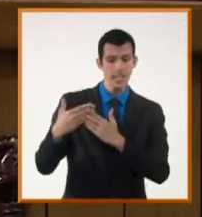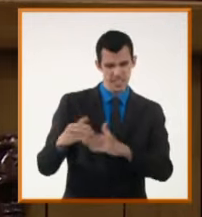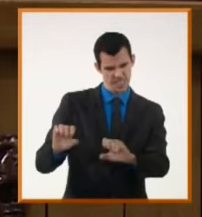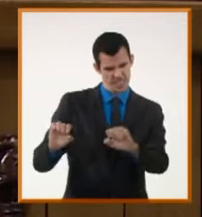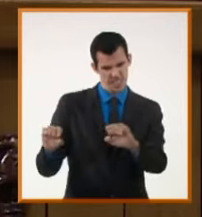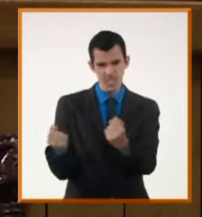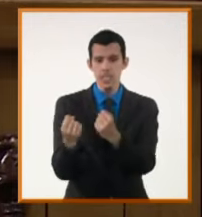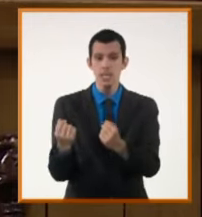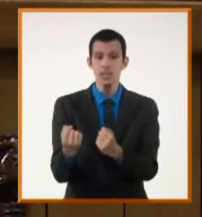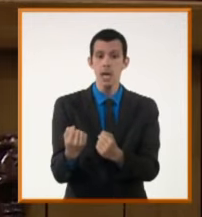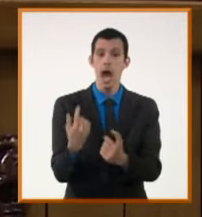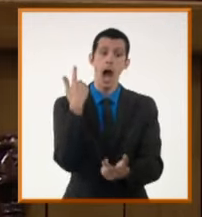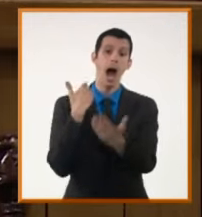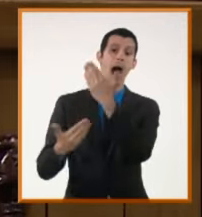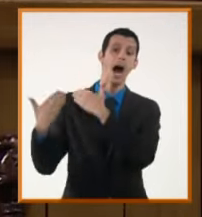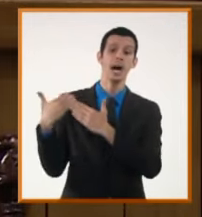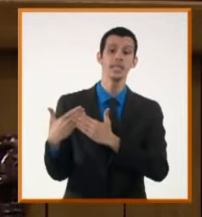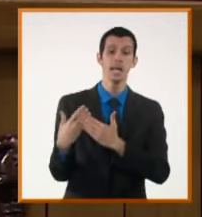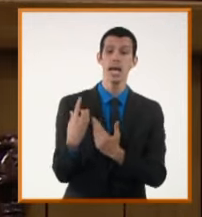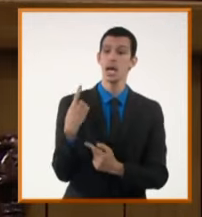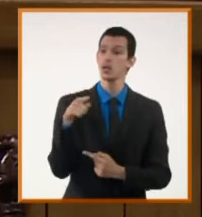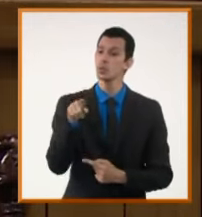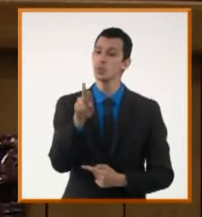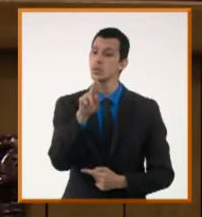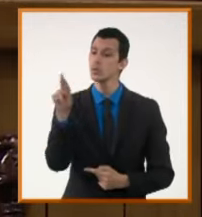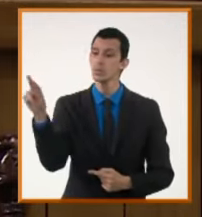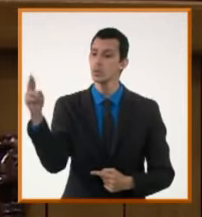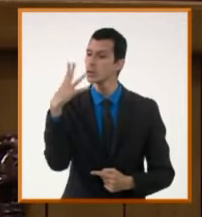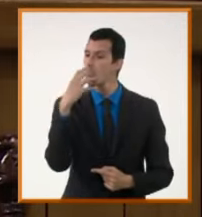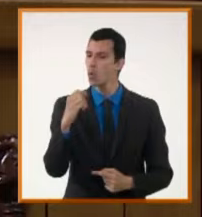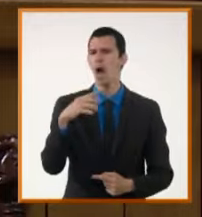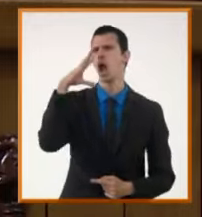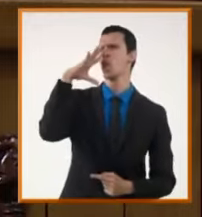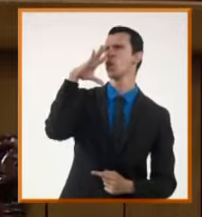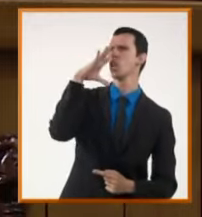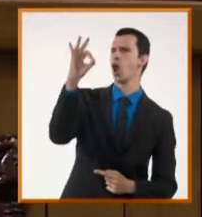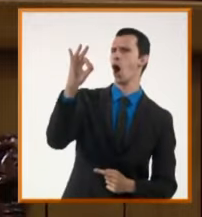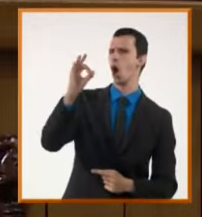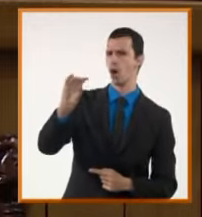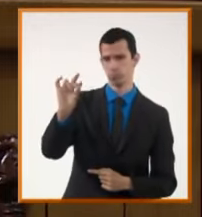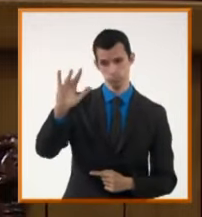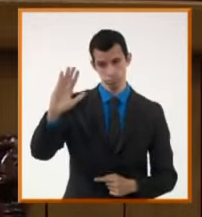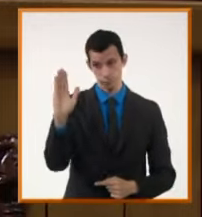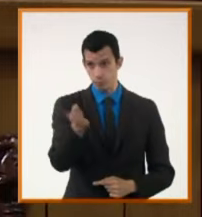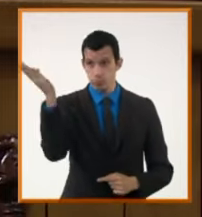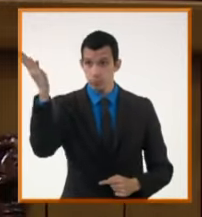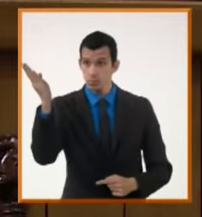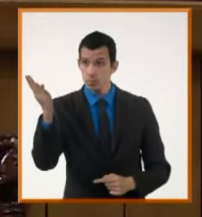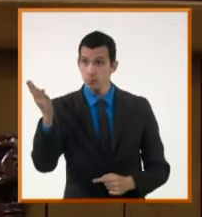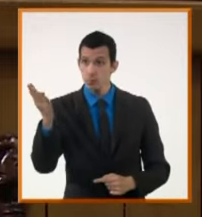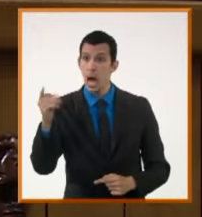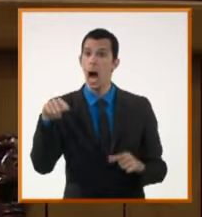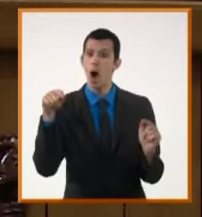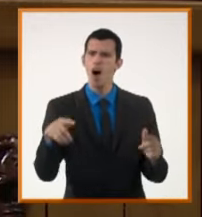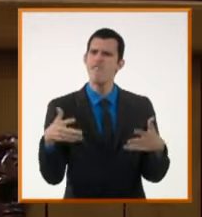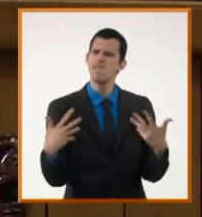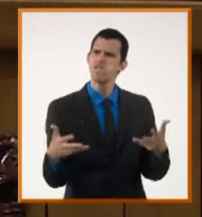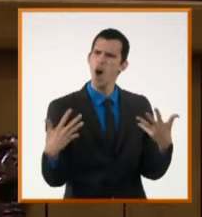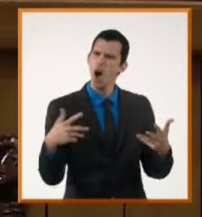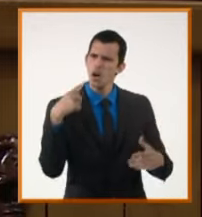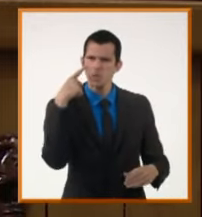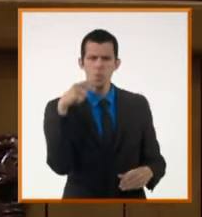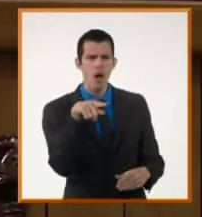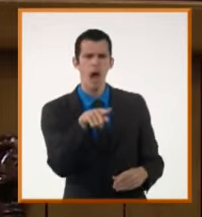le están atentando contra el pueblo y contra las ilegalidades. Y ha habido mano blandita y blandenguería. Tenemos que ser más exigentes